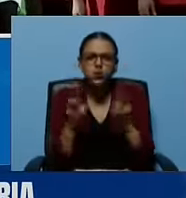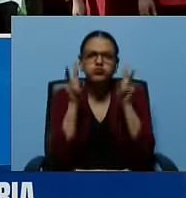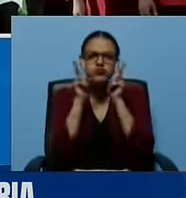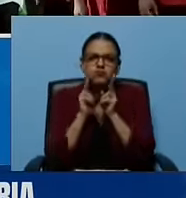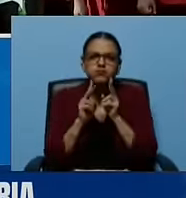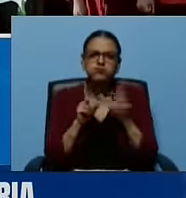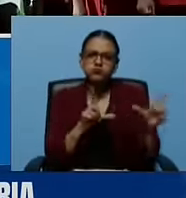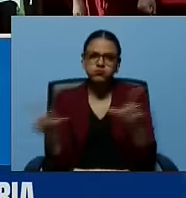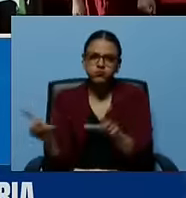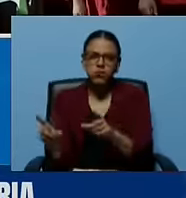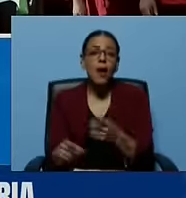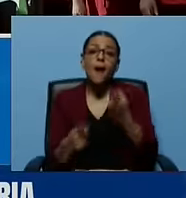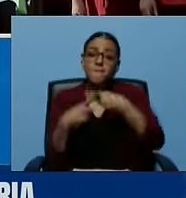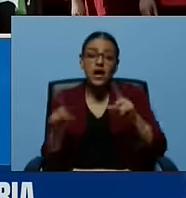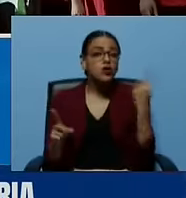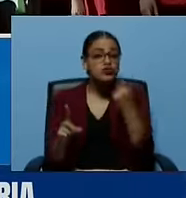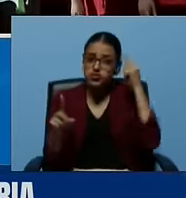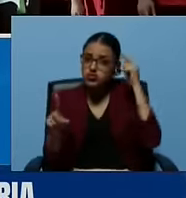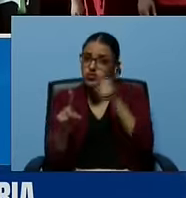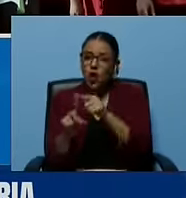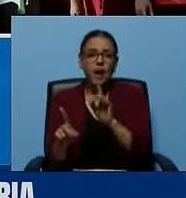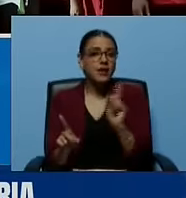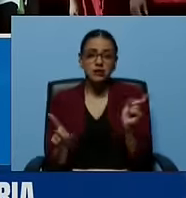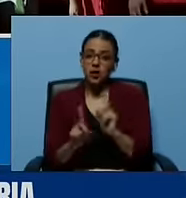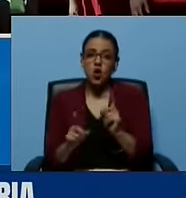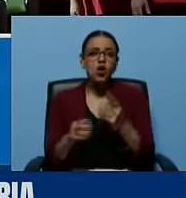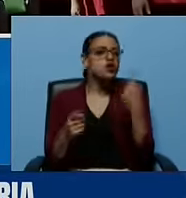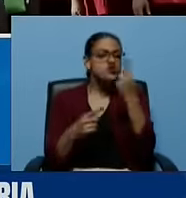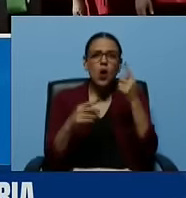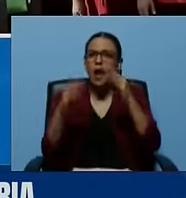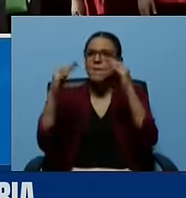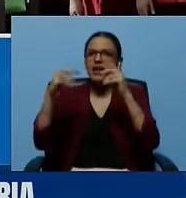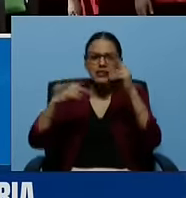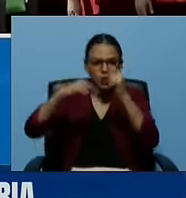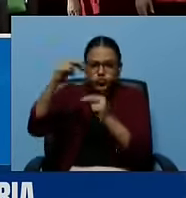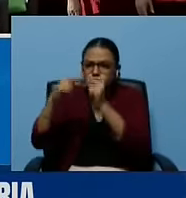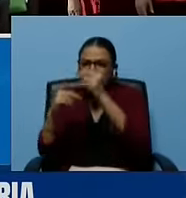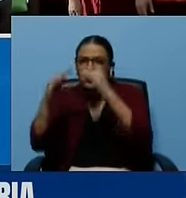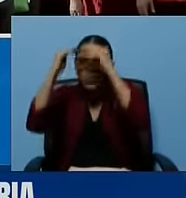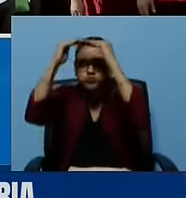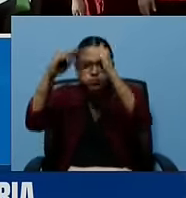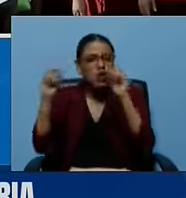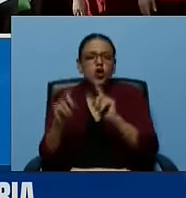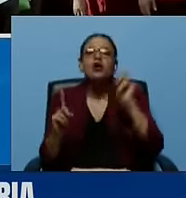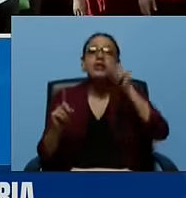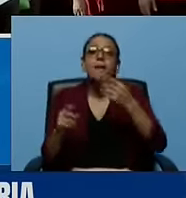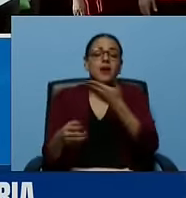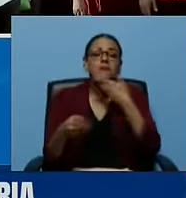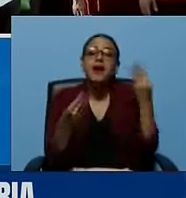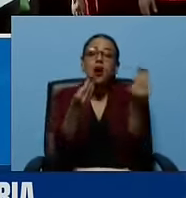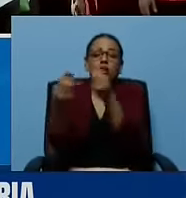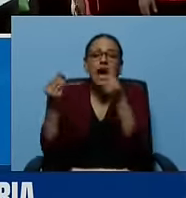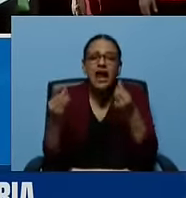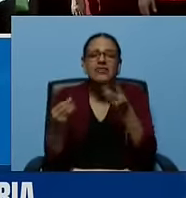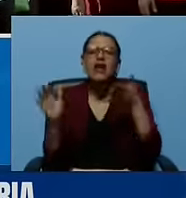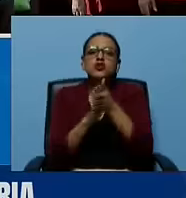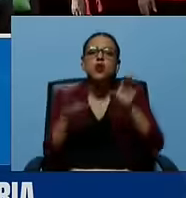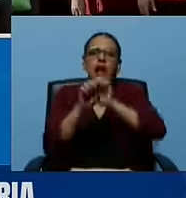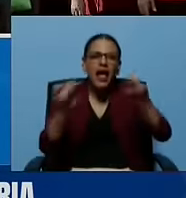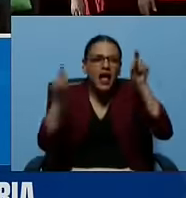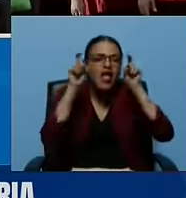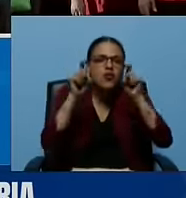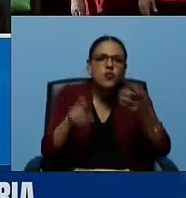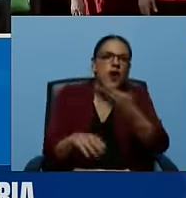Pero no solo la infraestructura, hay que mejorar la calidad de la educación,